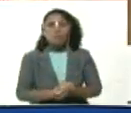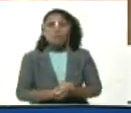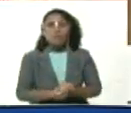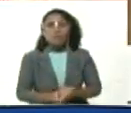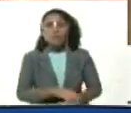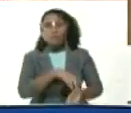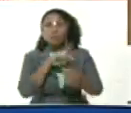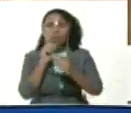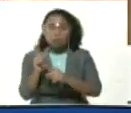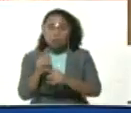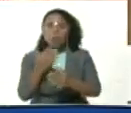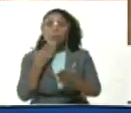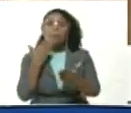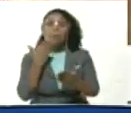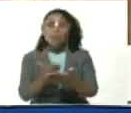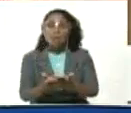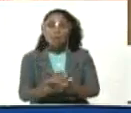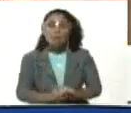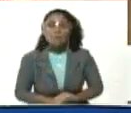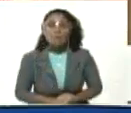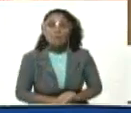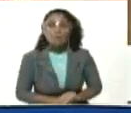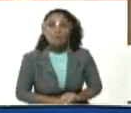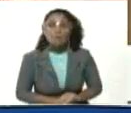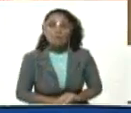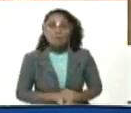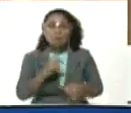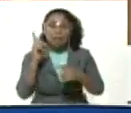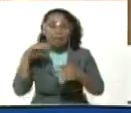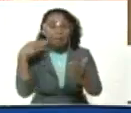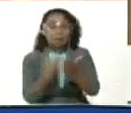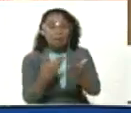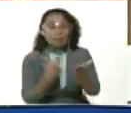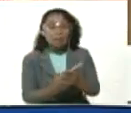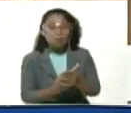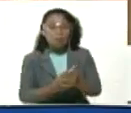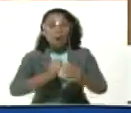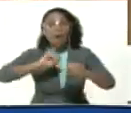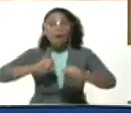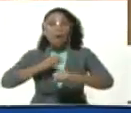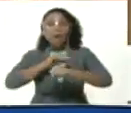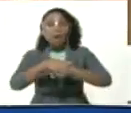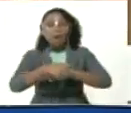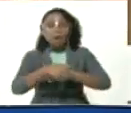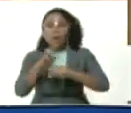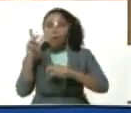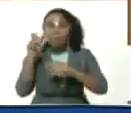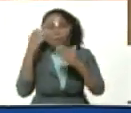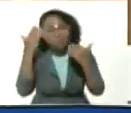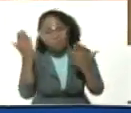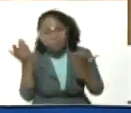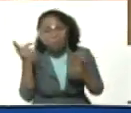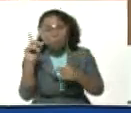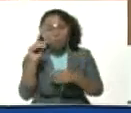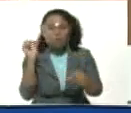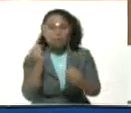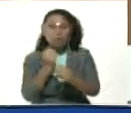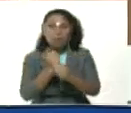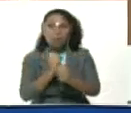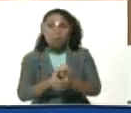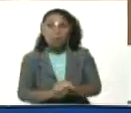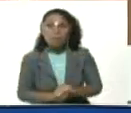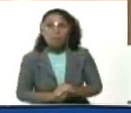Ellos nos pidieron... Es testigo el compañero Jorge Rodríguez, que no sé si me está escuchando, porque tiene mucho trabajo.